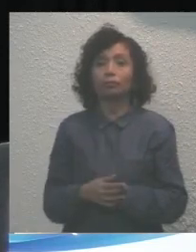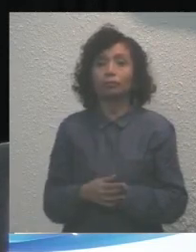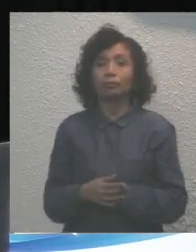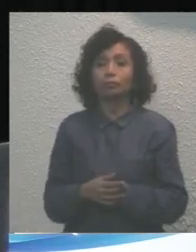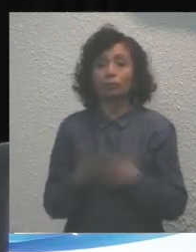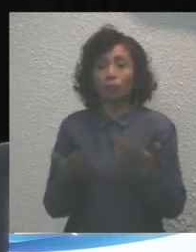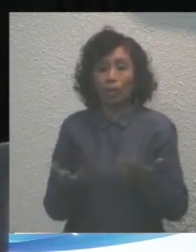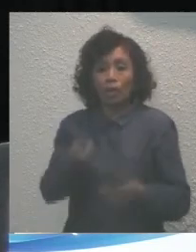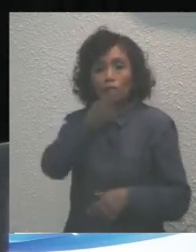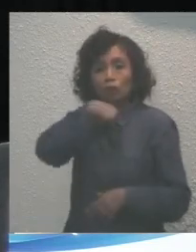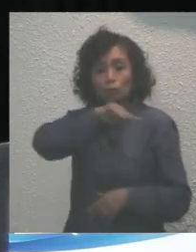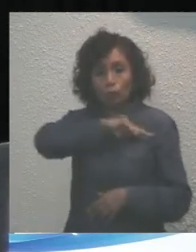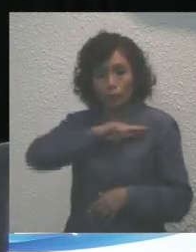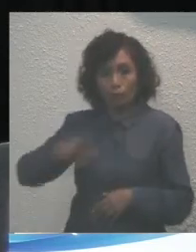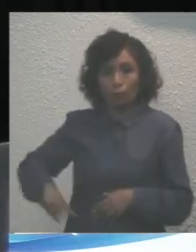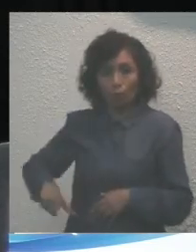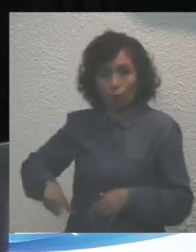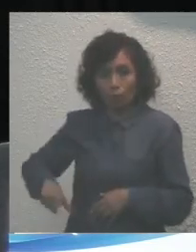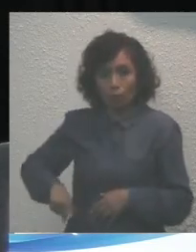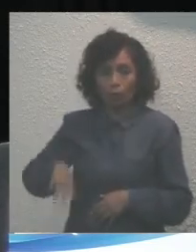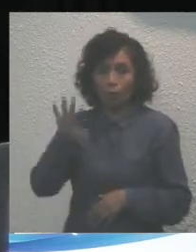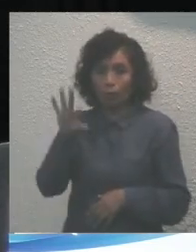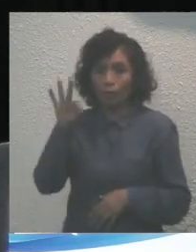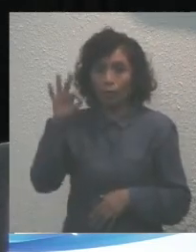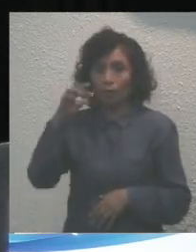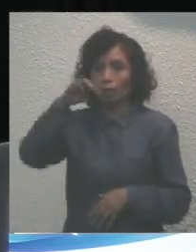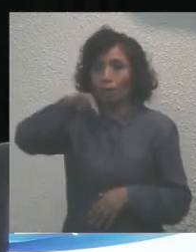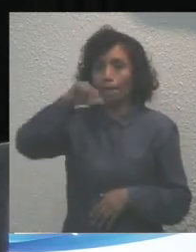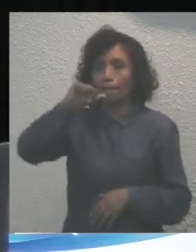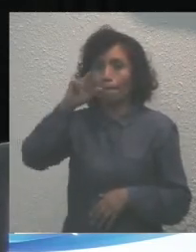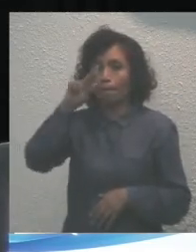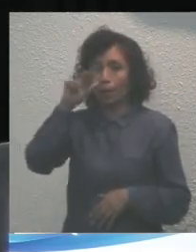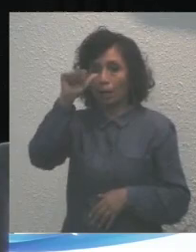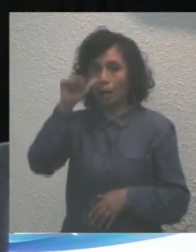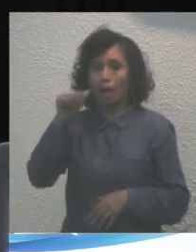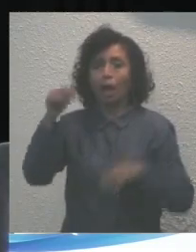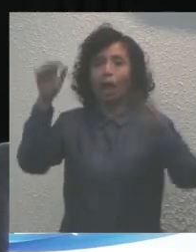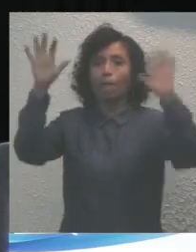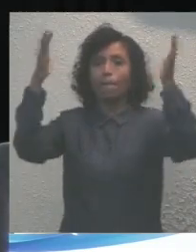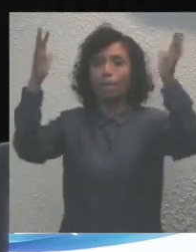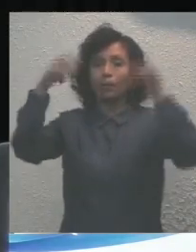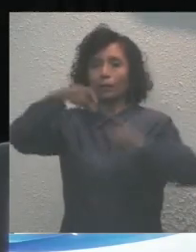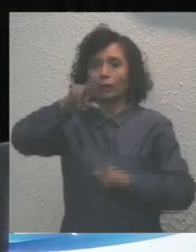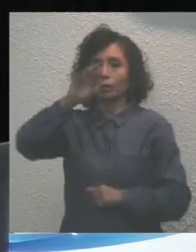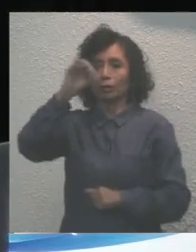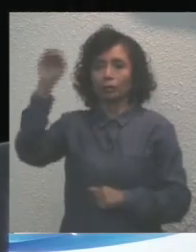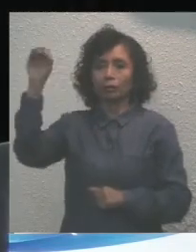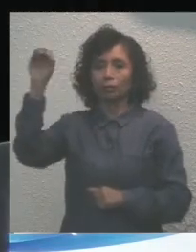y de nuestra gobernadora electa, Mara Lezama. ¡Viva Quintana Roo!